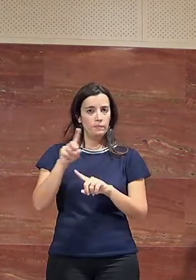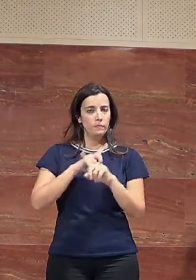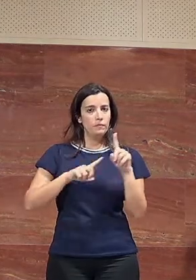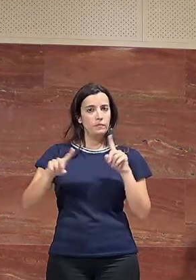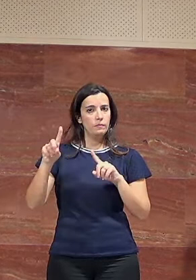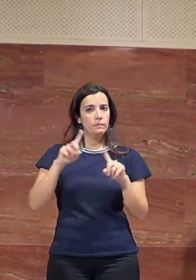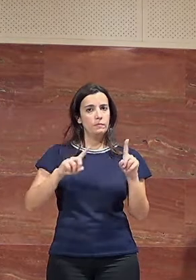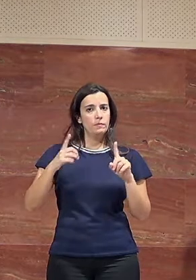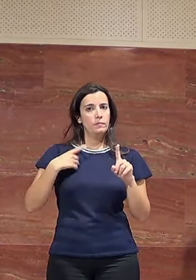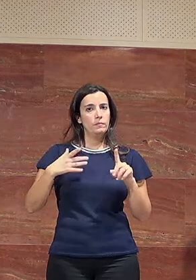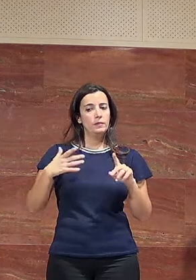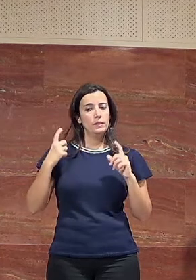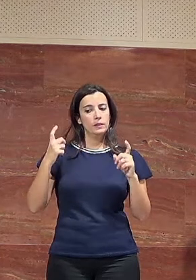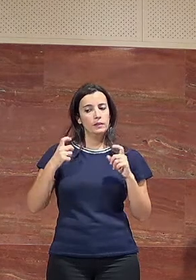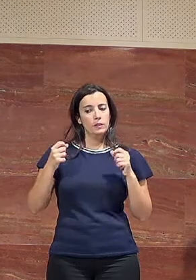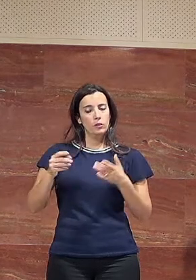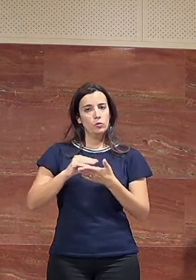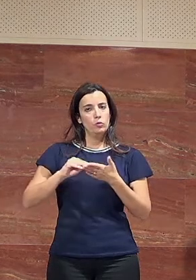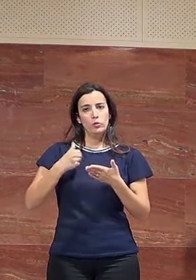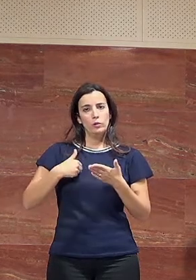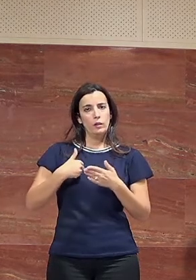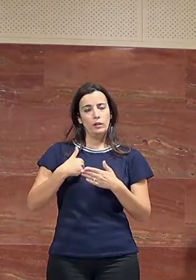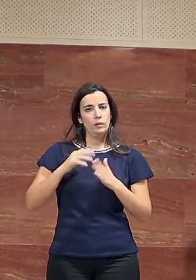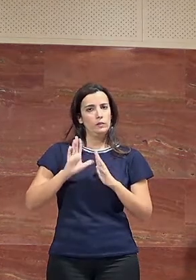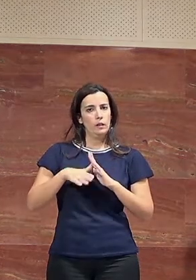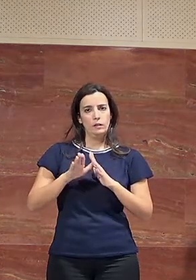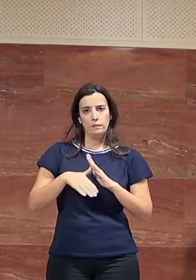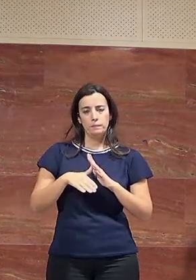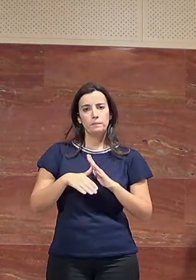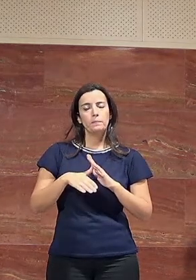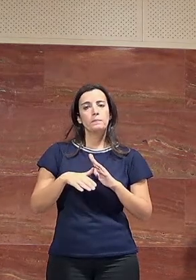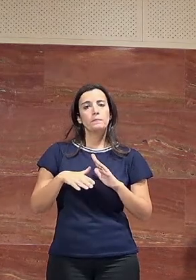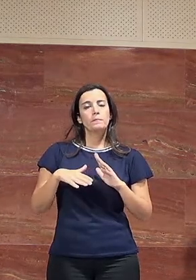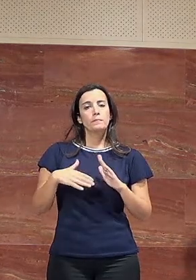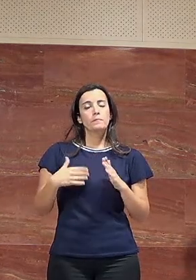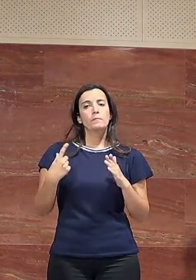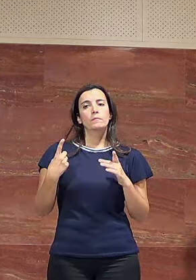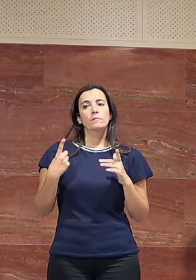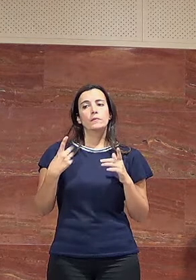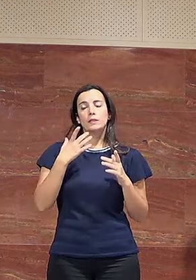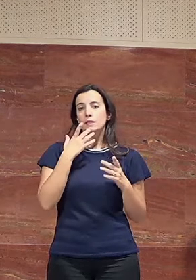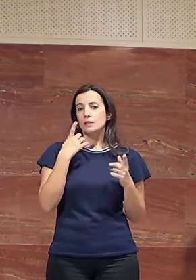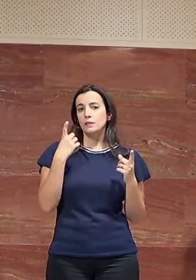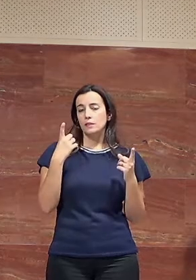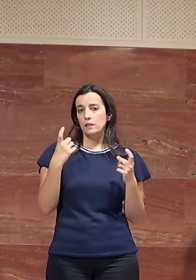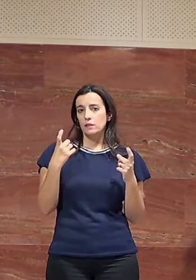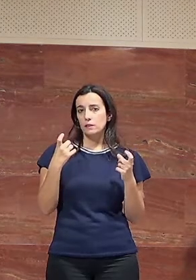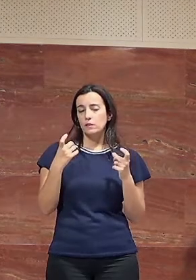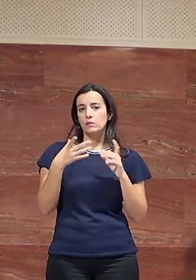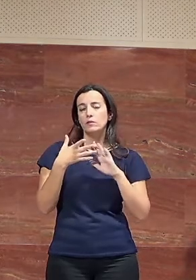demasiado tarde. Sí. Cuando es necesario ir en